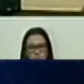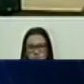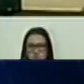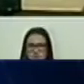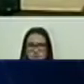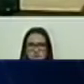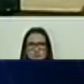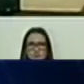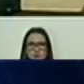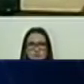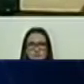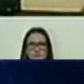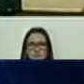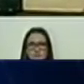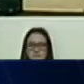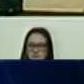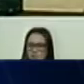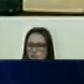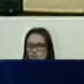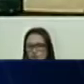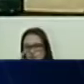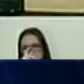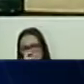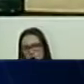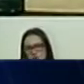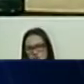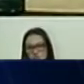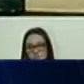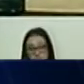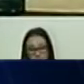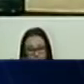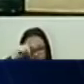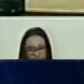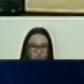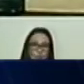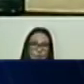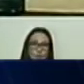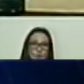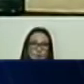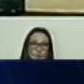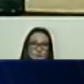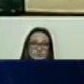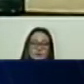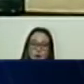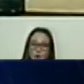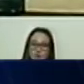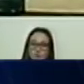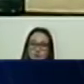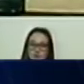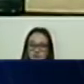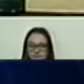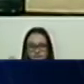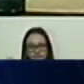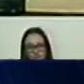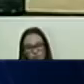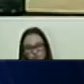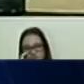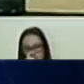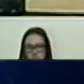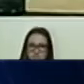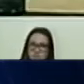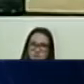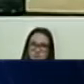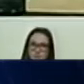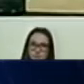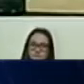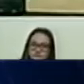del bicentenario del discurso de Angostura, del bicentenario del Congreso Constituyente de Angostura. Y llama a